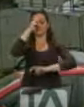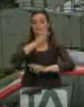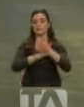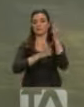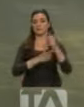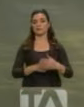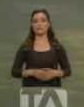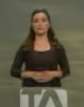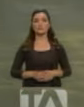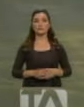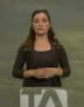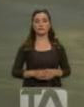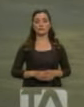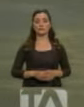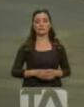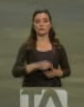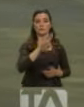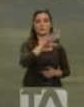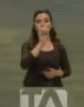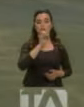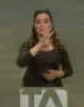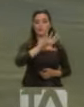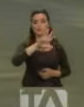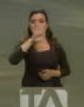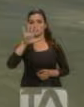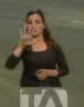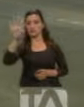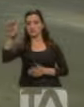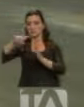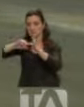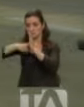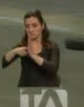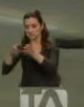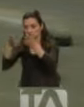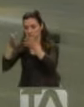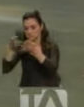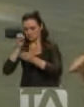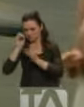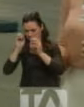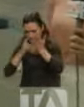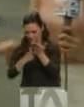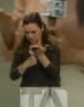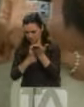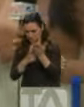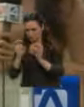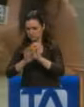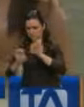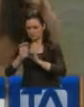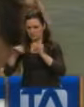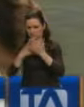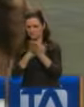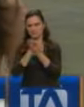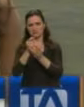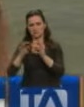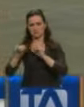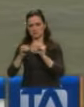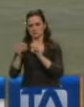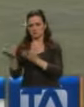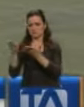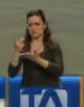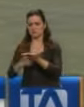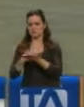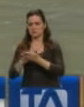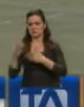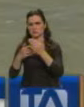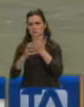Armadas. Entre 40 y 45 días le tomará a la Contraloría tener listo el informe sobre la compra de estos terrenos. El ISFA,